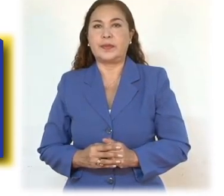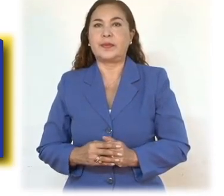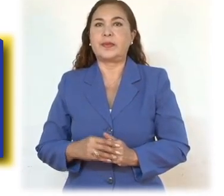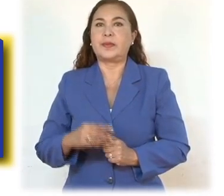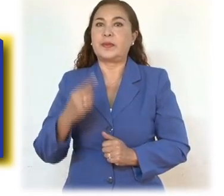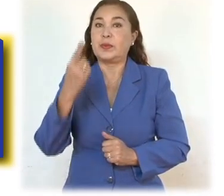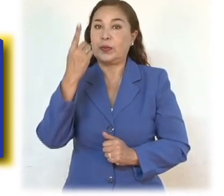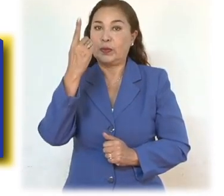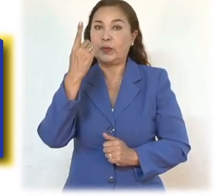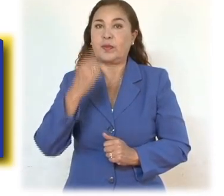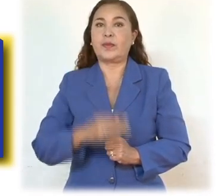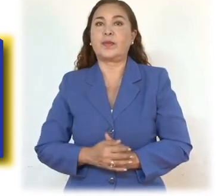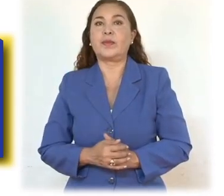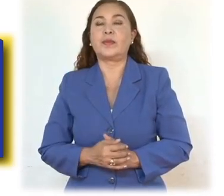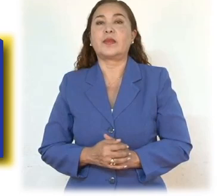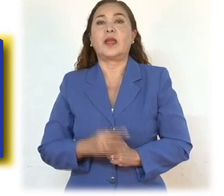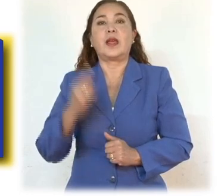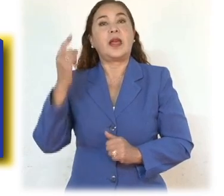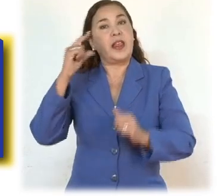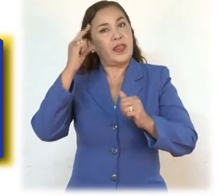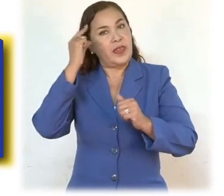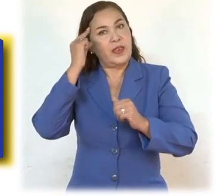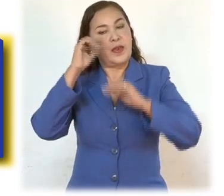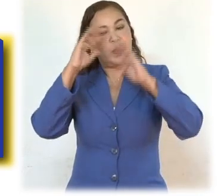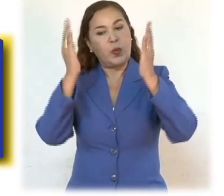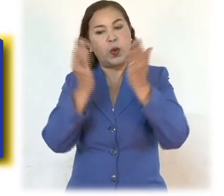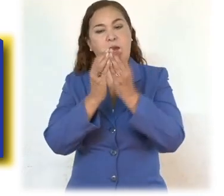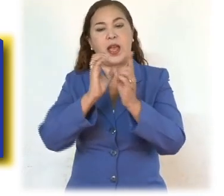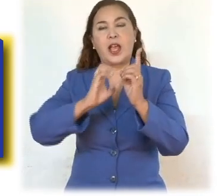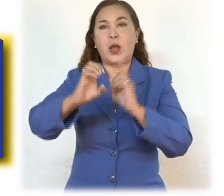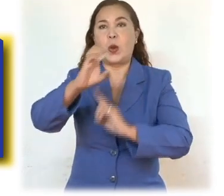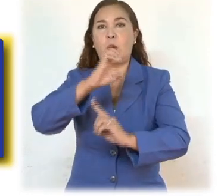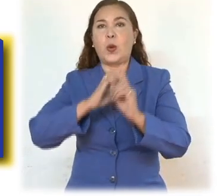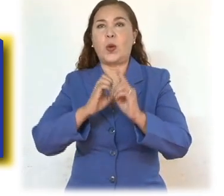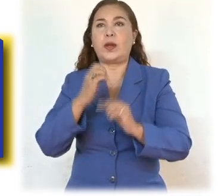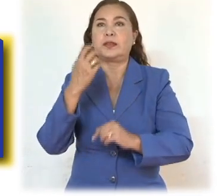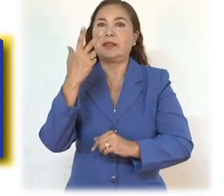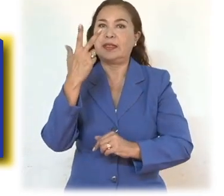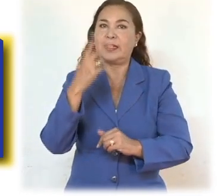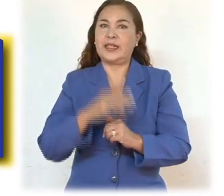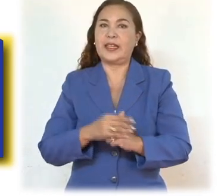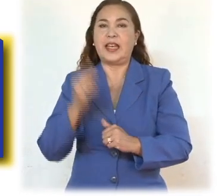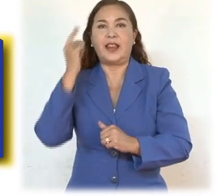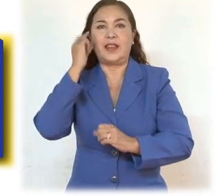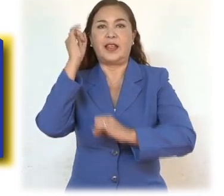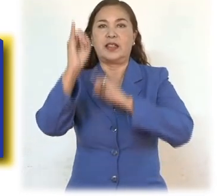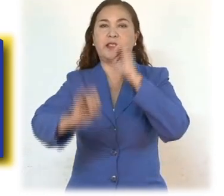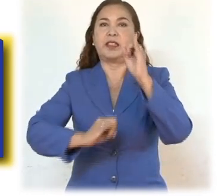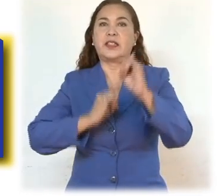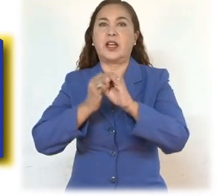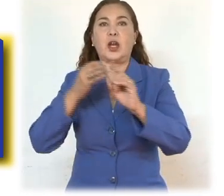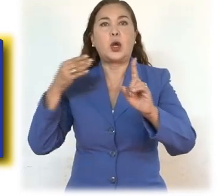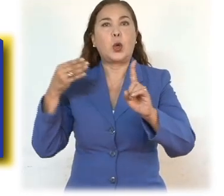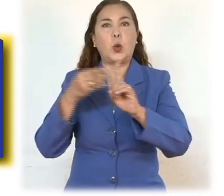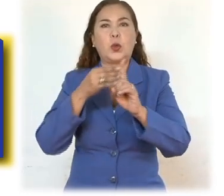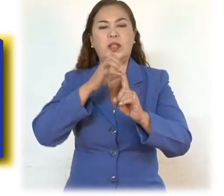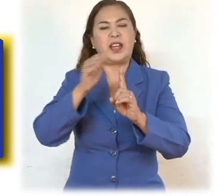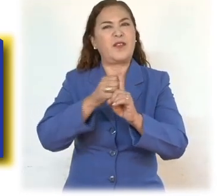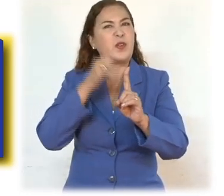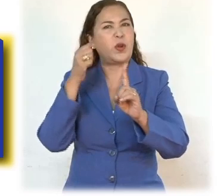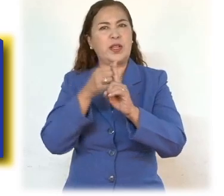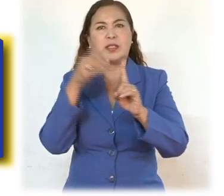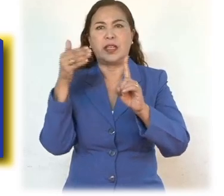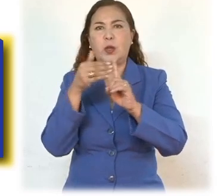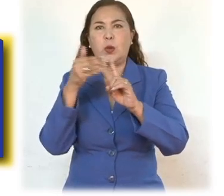día un día mundial de la ecología día 3 día internacional contra la violencia y el